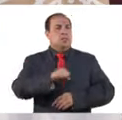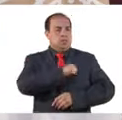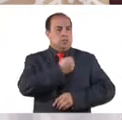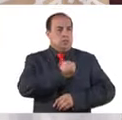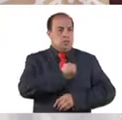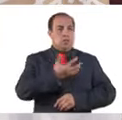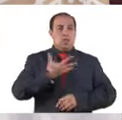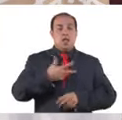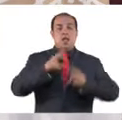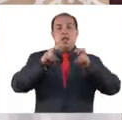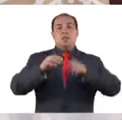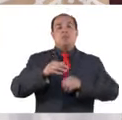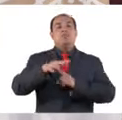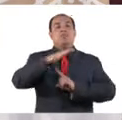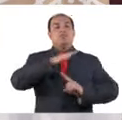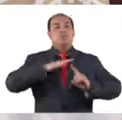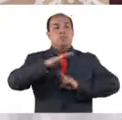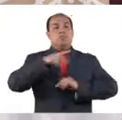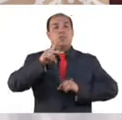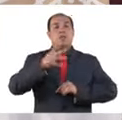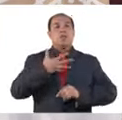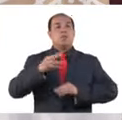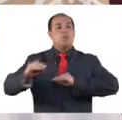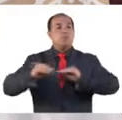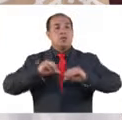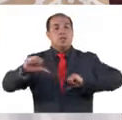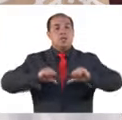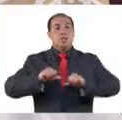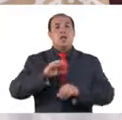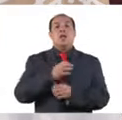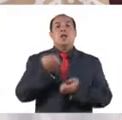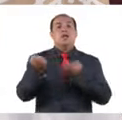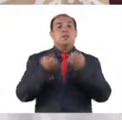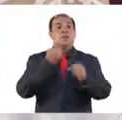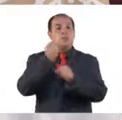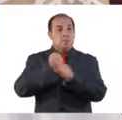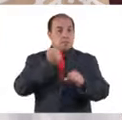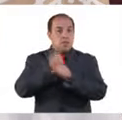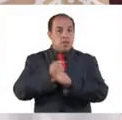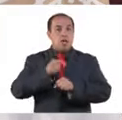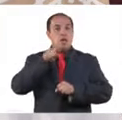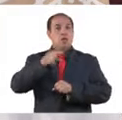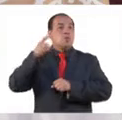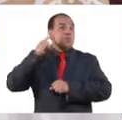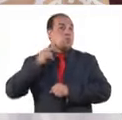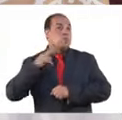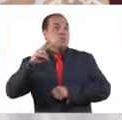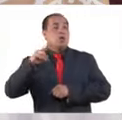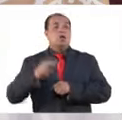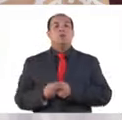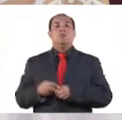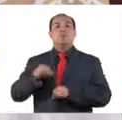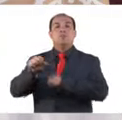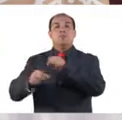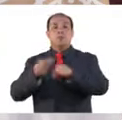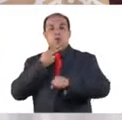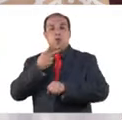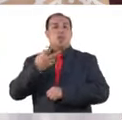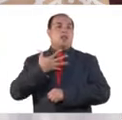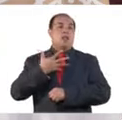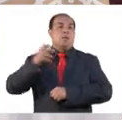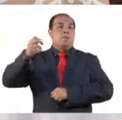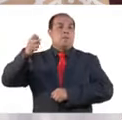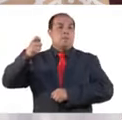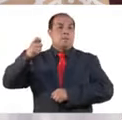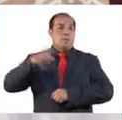gobierno, pero también es una forma de movilidad activa. Entonces, te permite hacer ejercicio mientras te estás transportando, y es de muy, muy bajo costo usar una bicicleta frente a